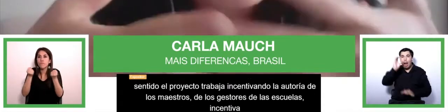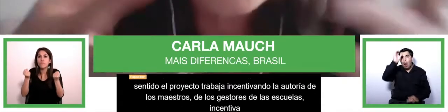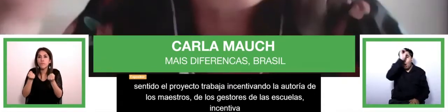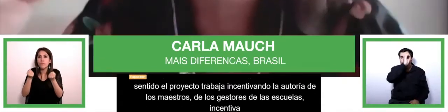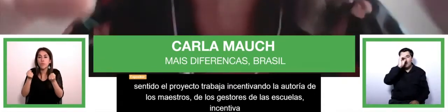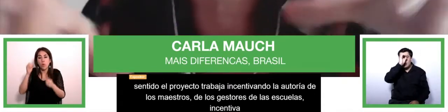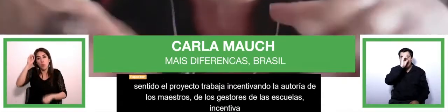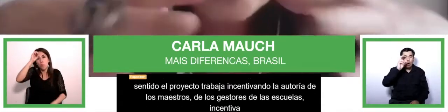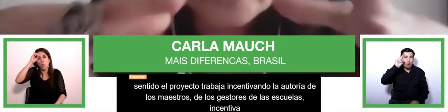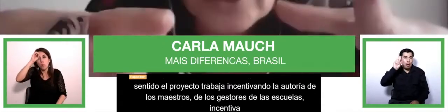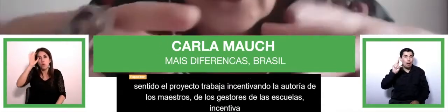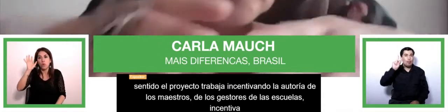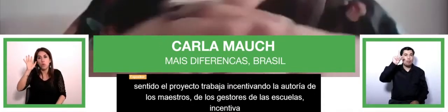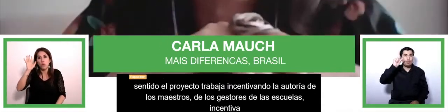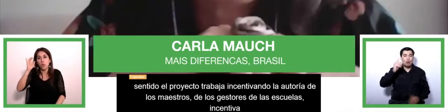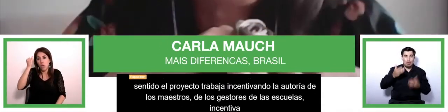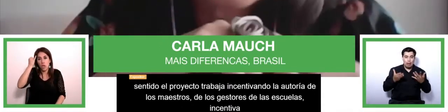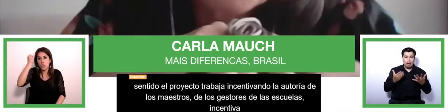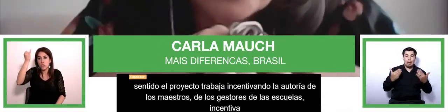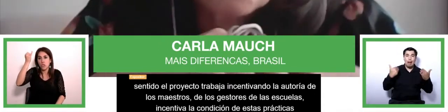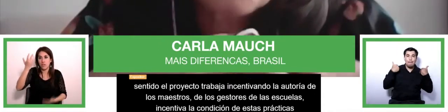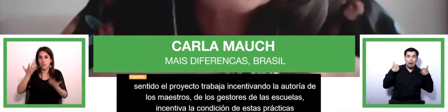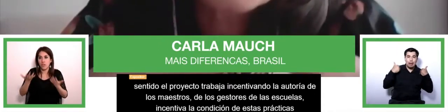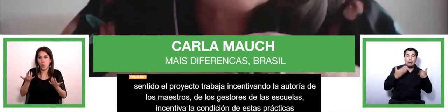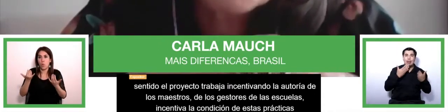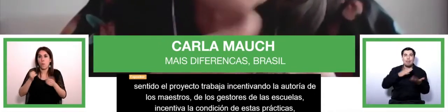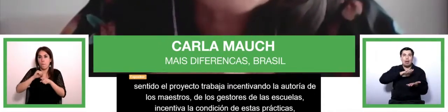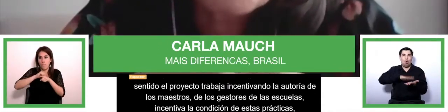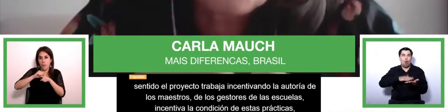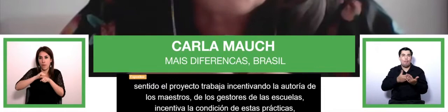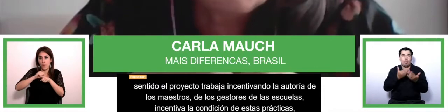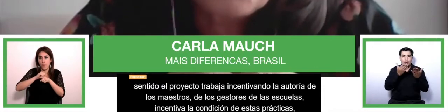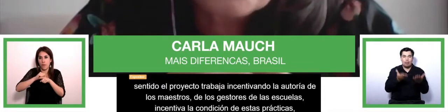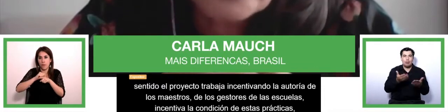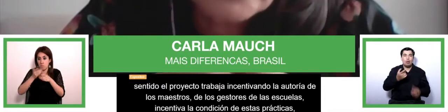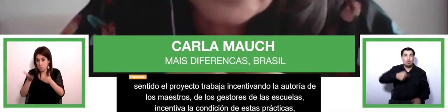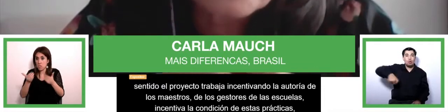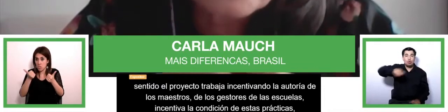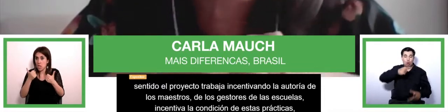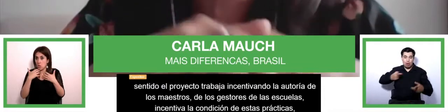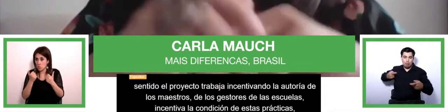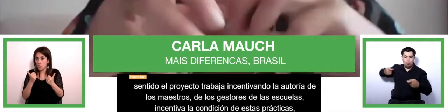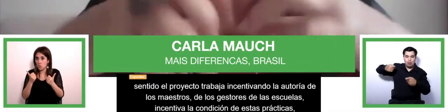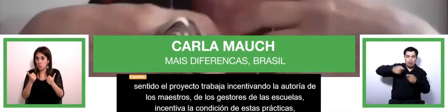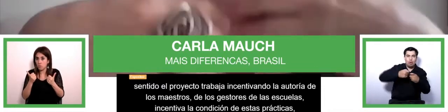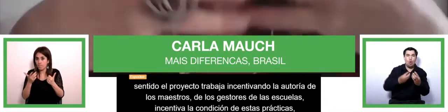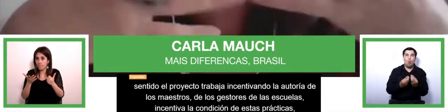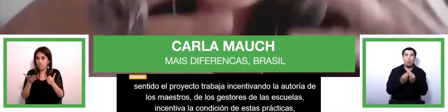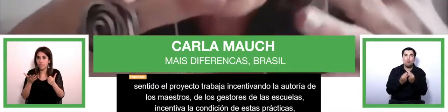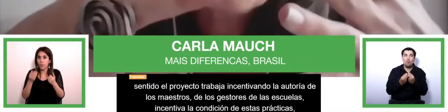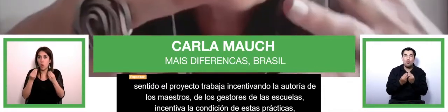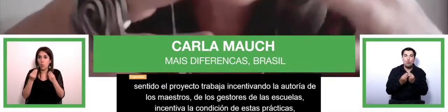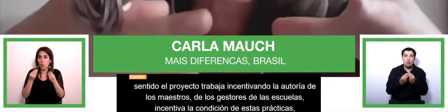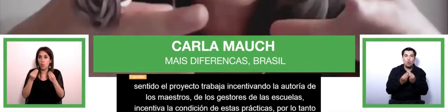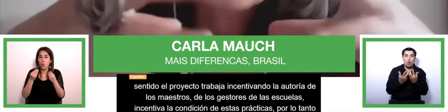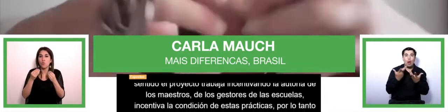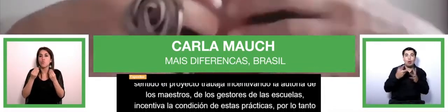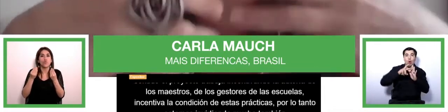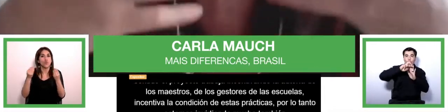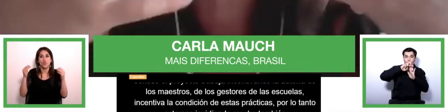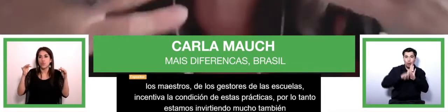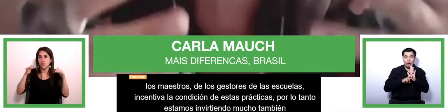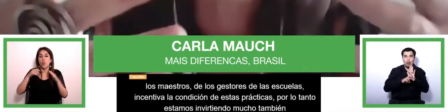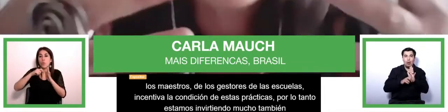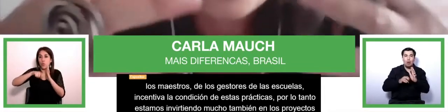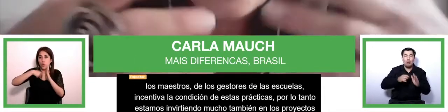y el compartimiento. Y por tanto, estamos investiendo mucho también en los proyectos o